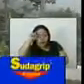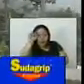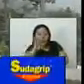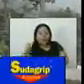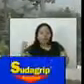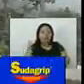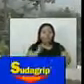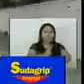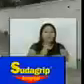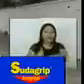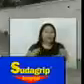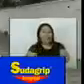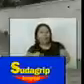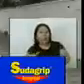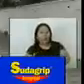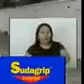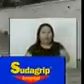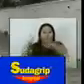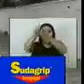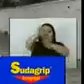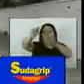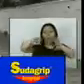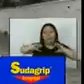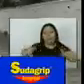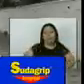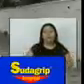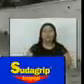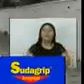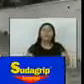inversión y al trabajo con otras instituciones del Estado.